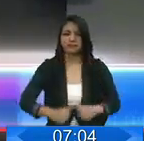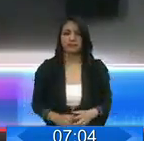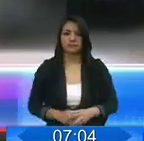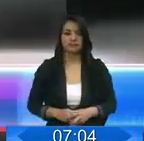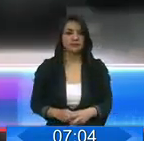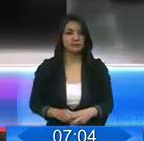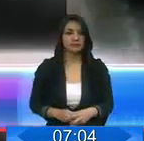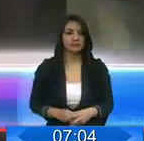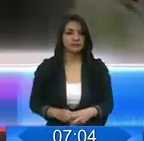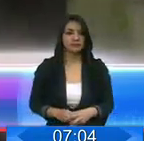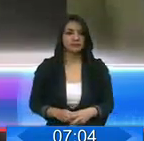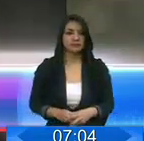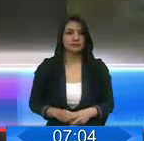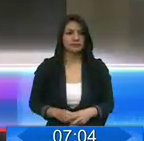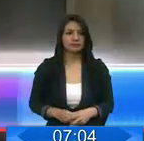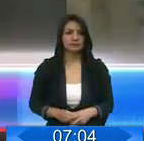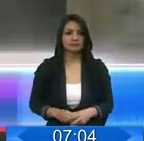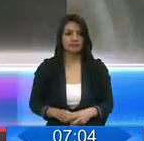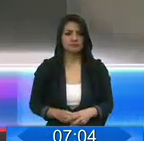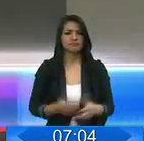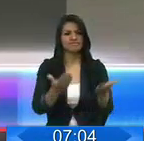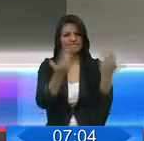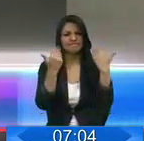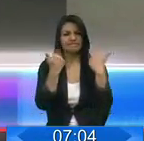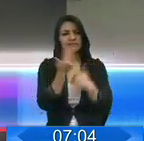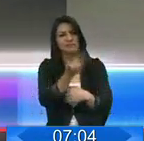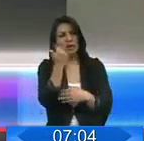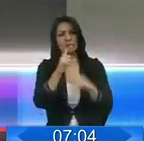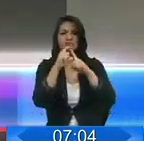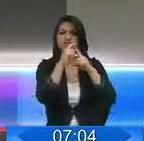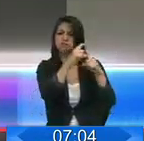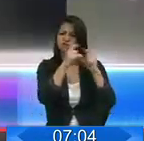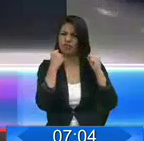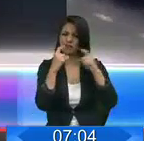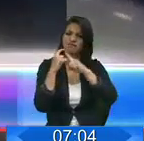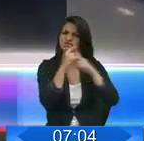Mientras que le pide que se baje del vehículo pesado con un fuerte vocabulario.